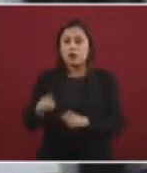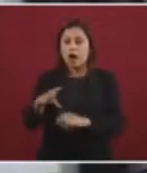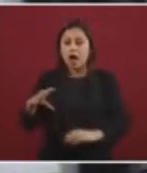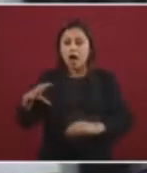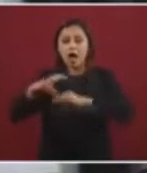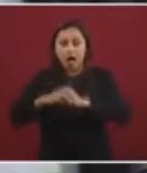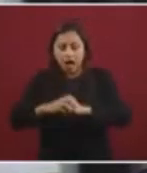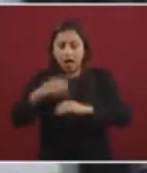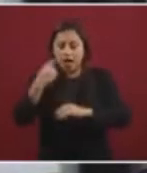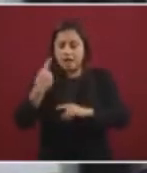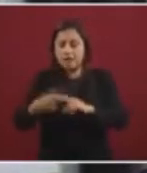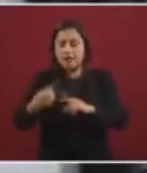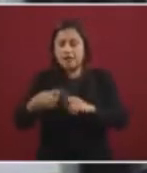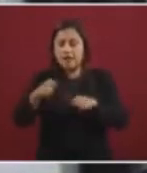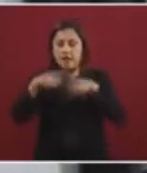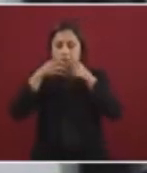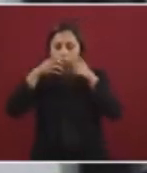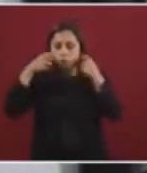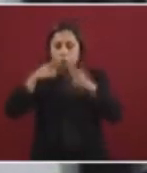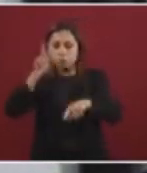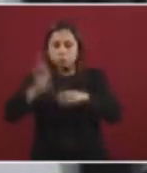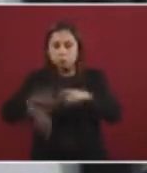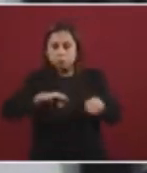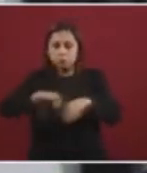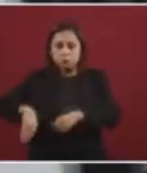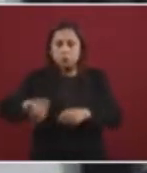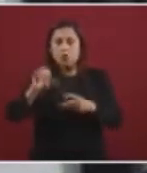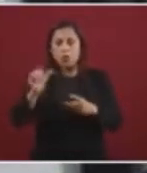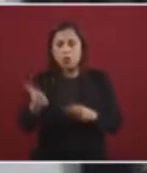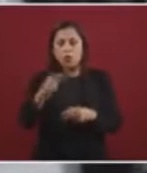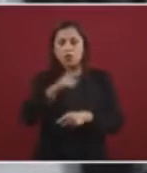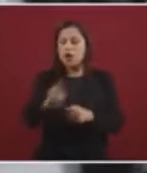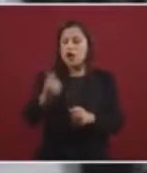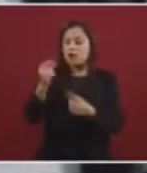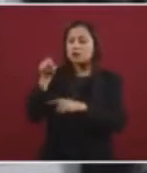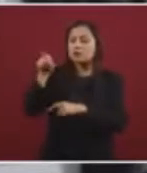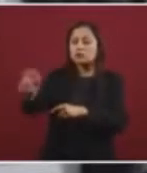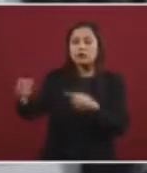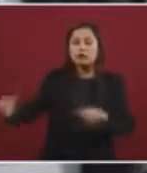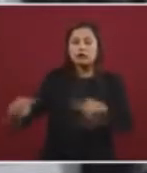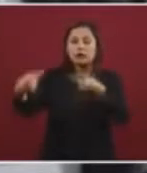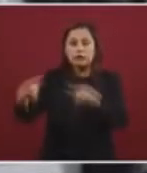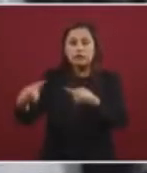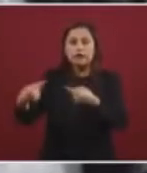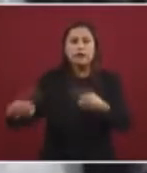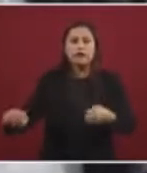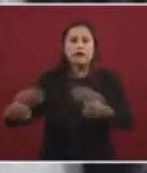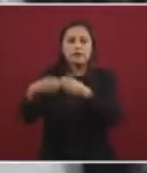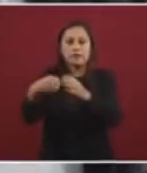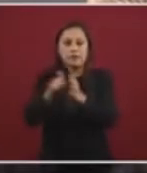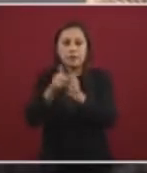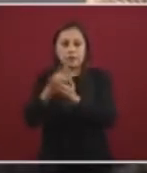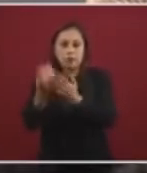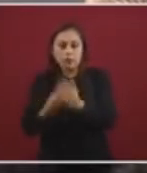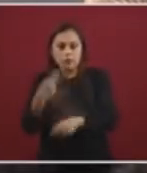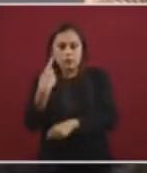alguna ocasión ha podido referirse a alguien como enemigos de su proyecto, o a un periodista decirle miente como respira.